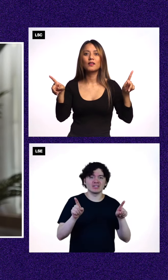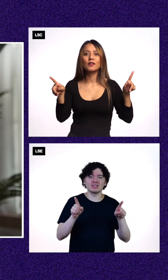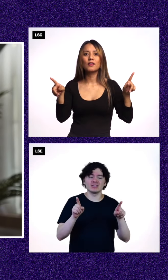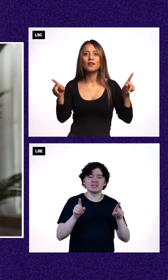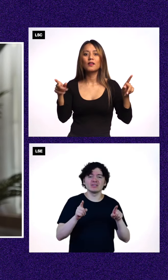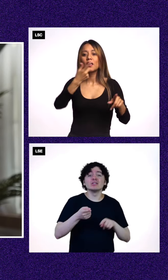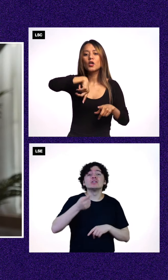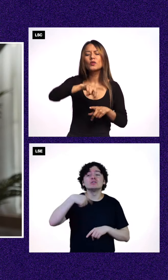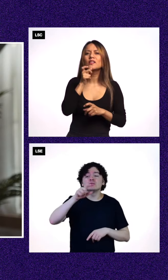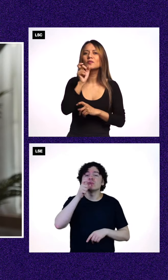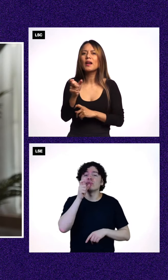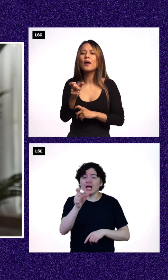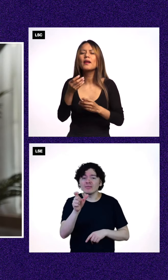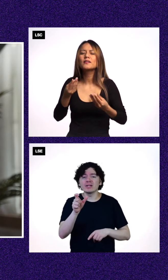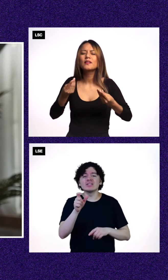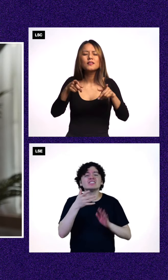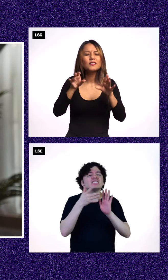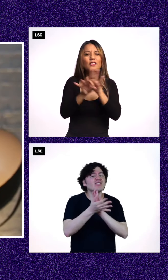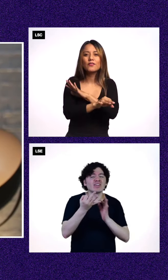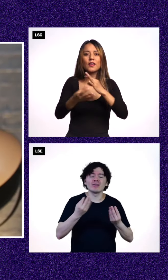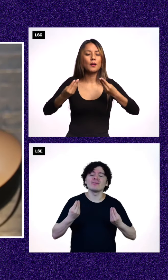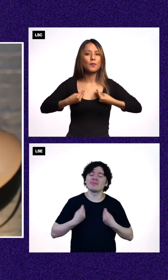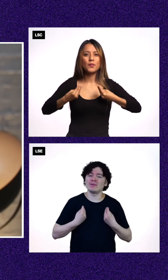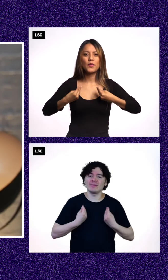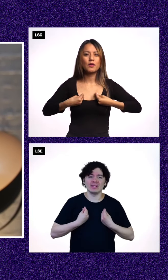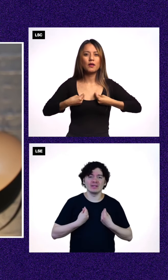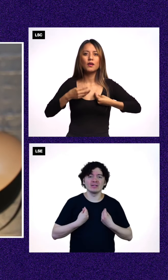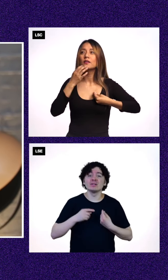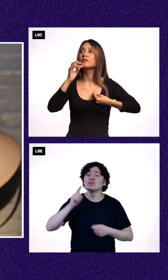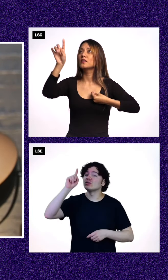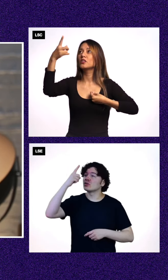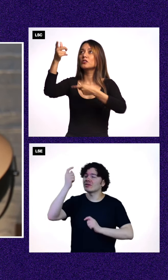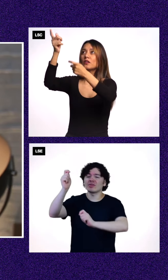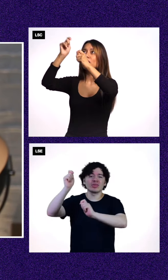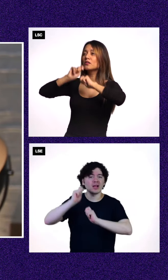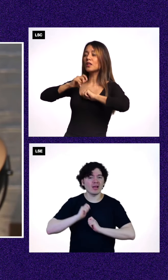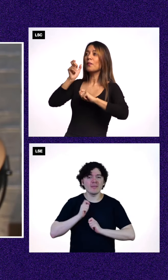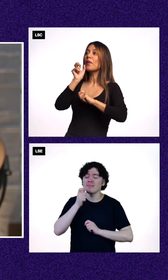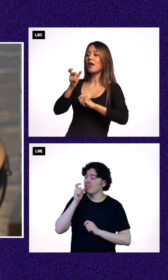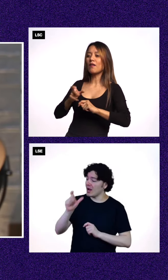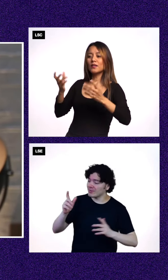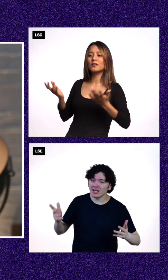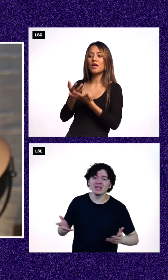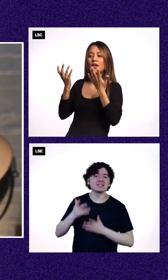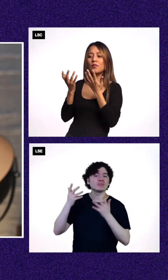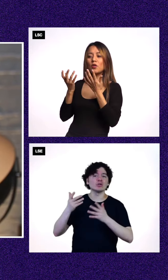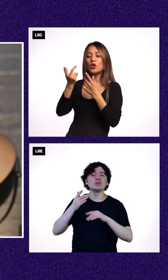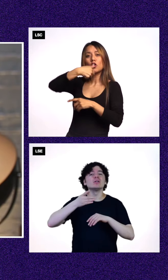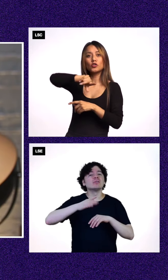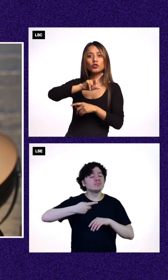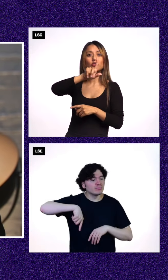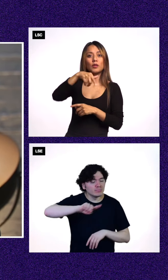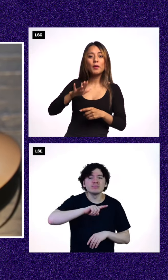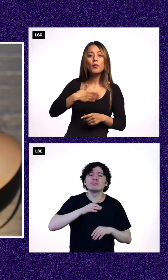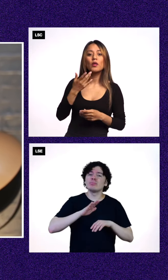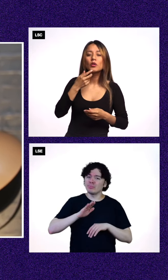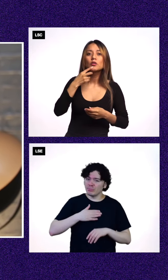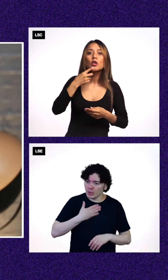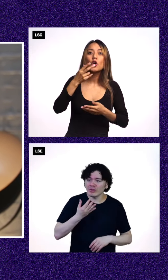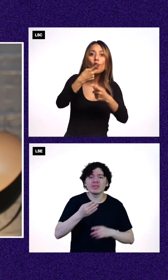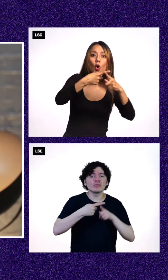palabras de vida. Recibimos el ánimo de la palabra de Dios, así que nuestras palabras son palabras de